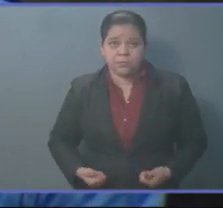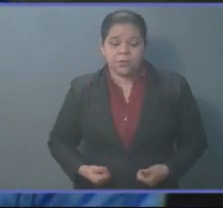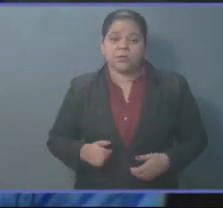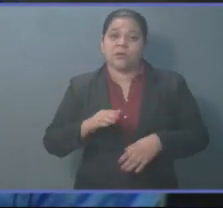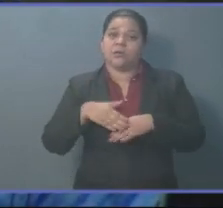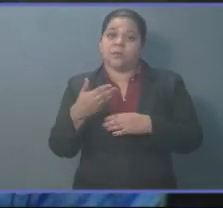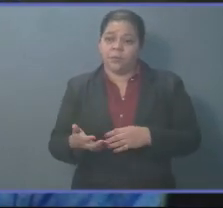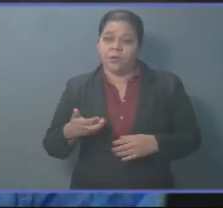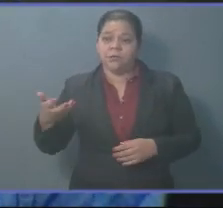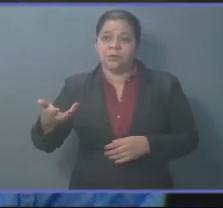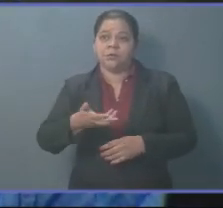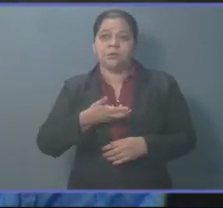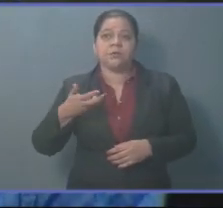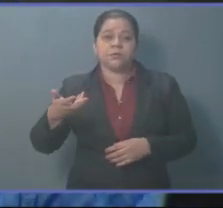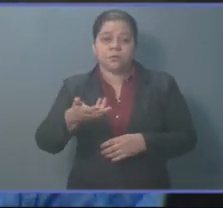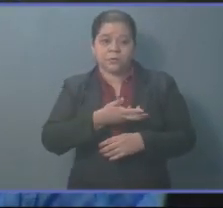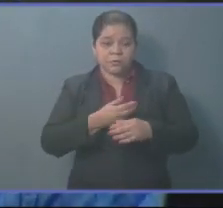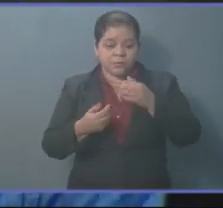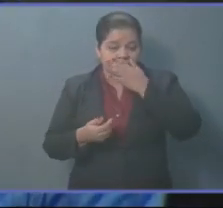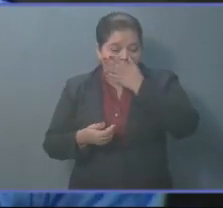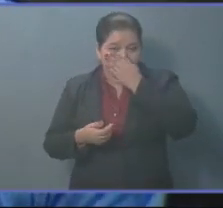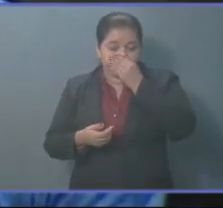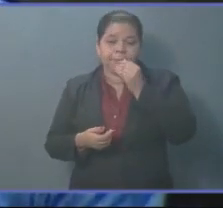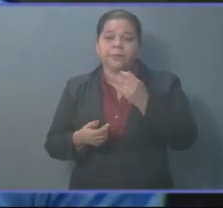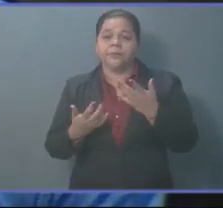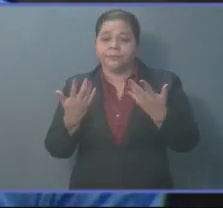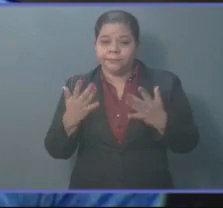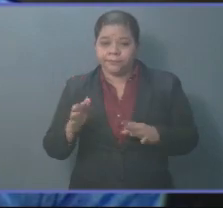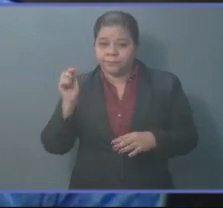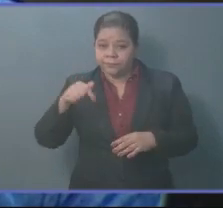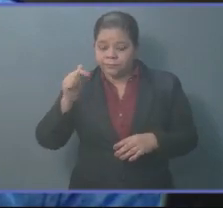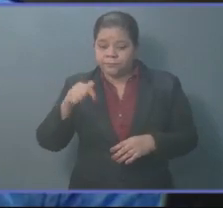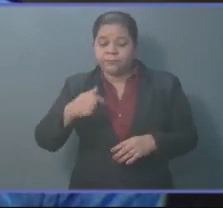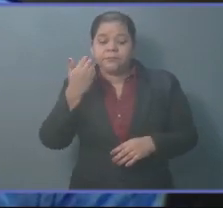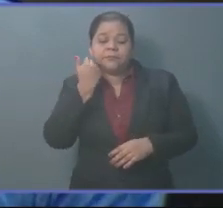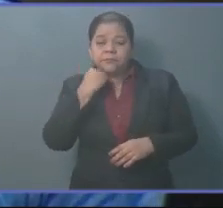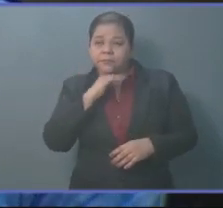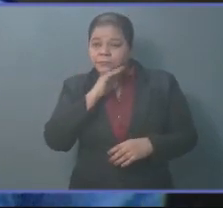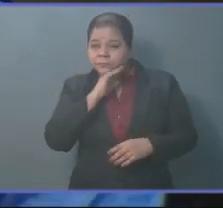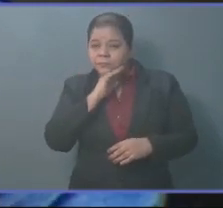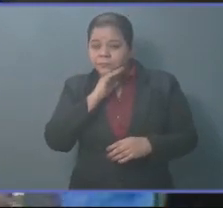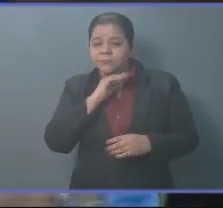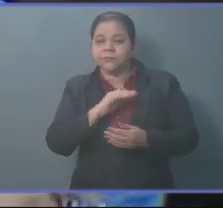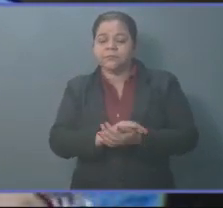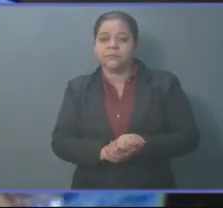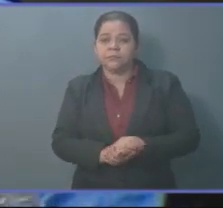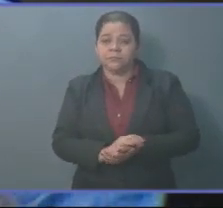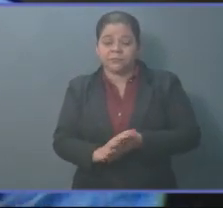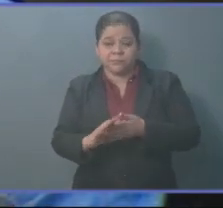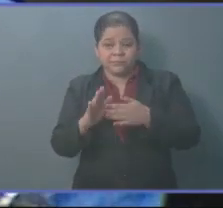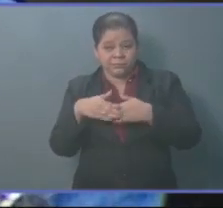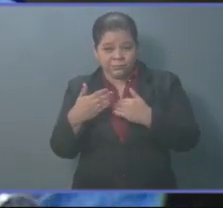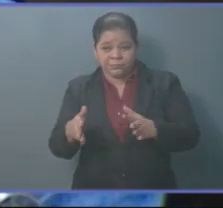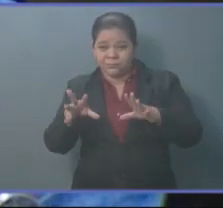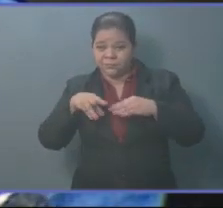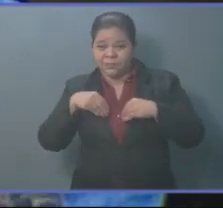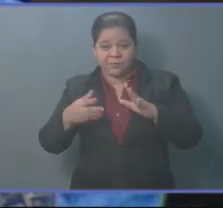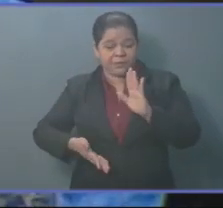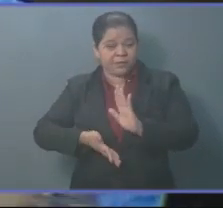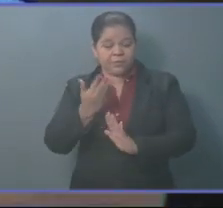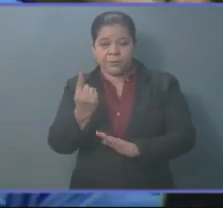caiga sobre nosotros y que si esta pandemia se sale o se desborda y afecta a más